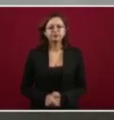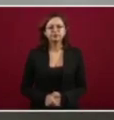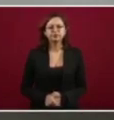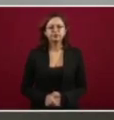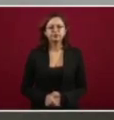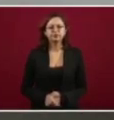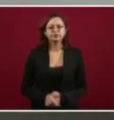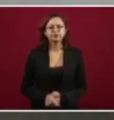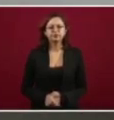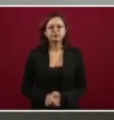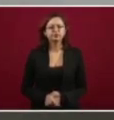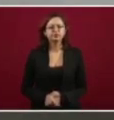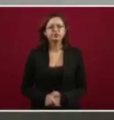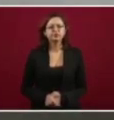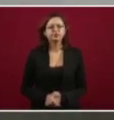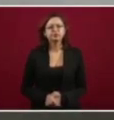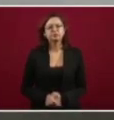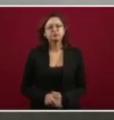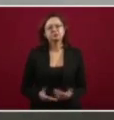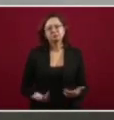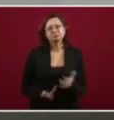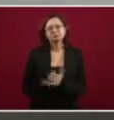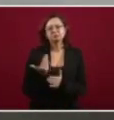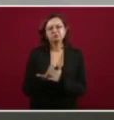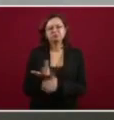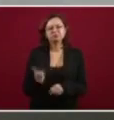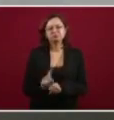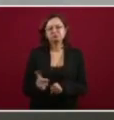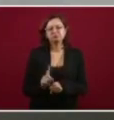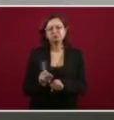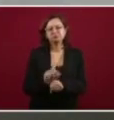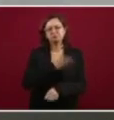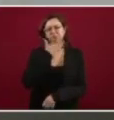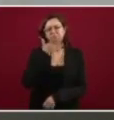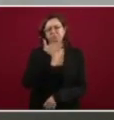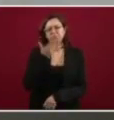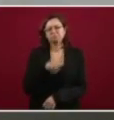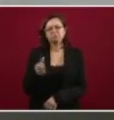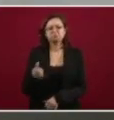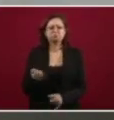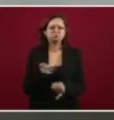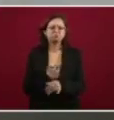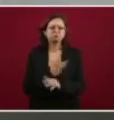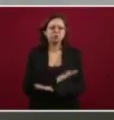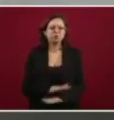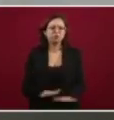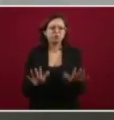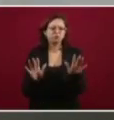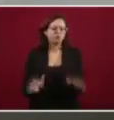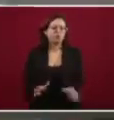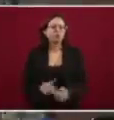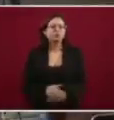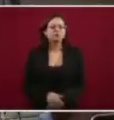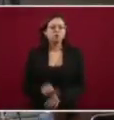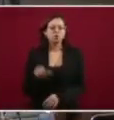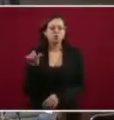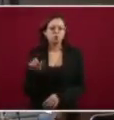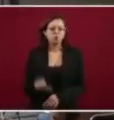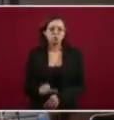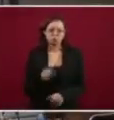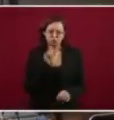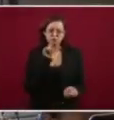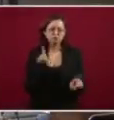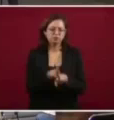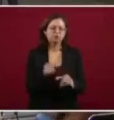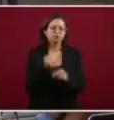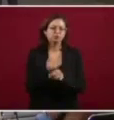informar como todas las mañanas en esta conferencia y vamos